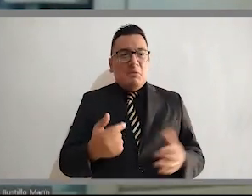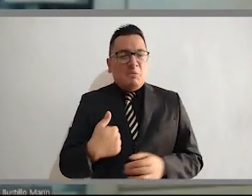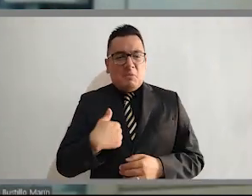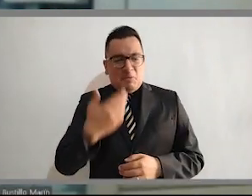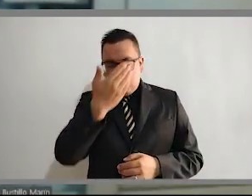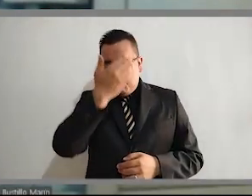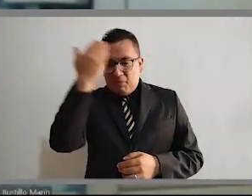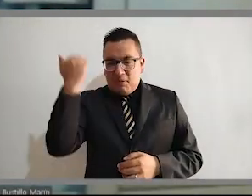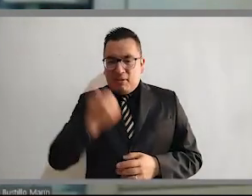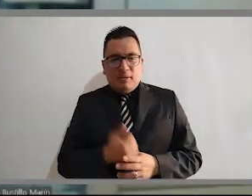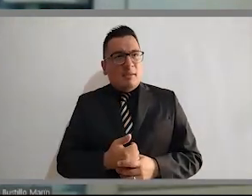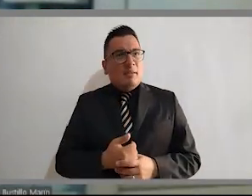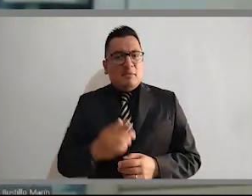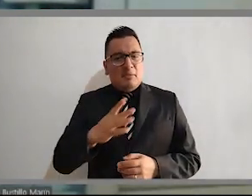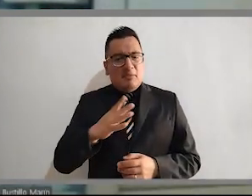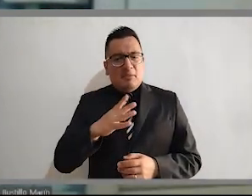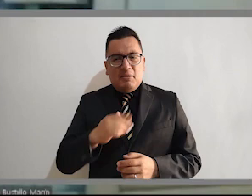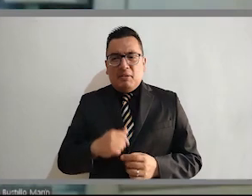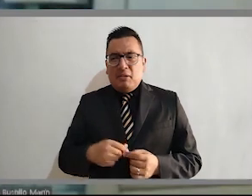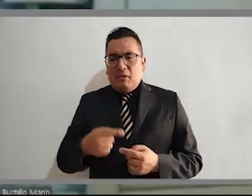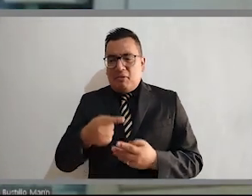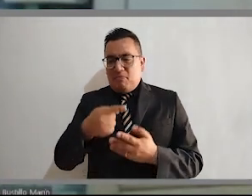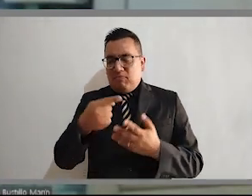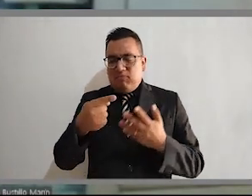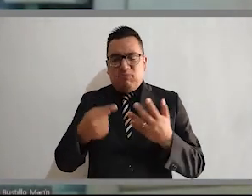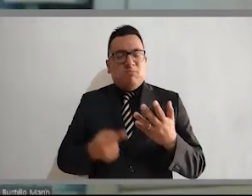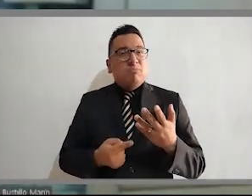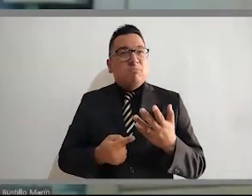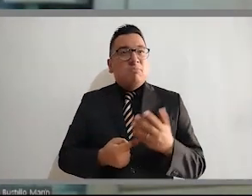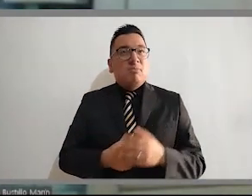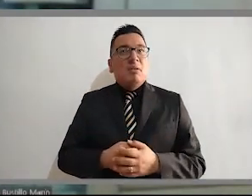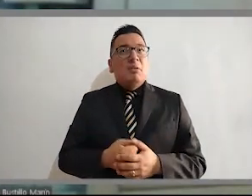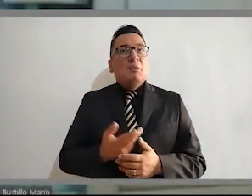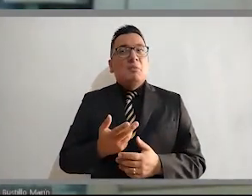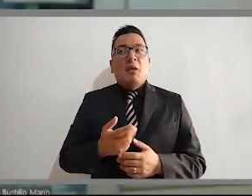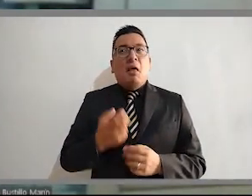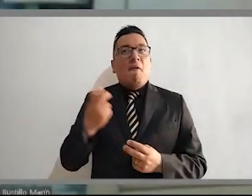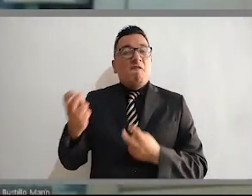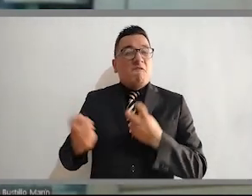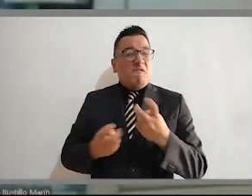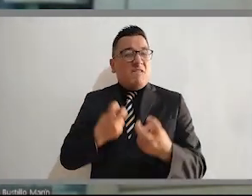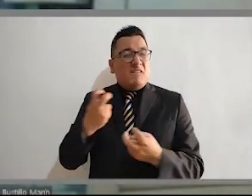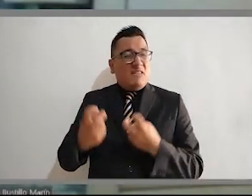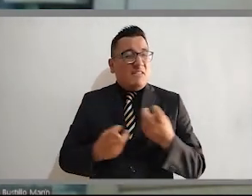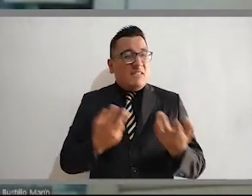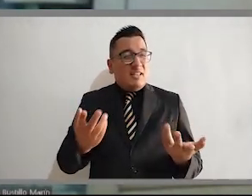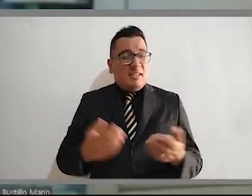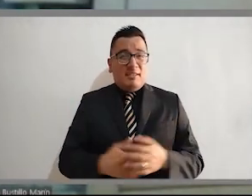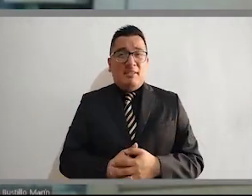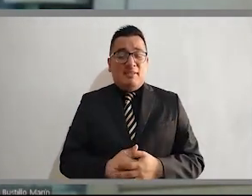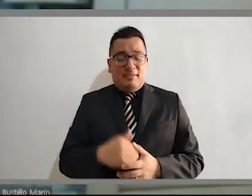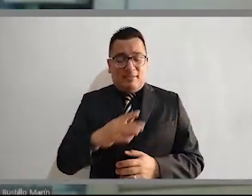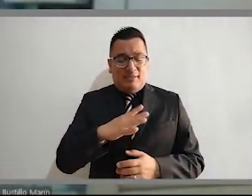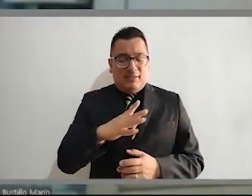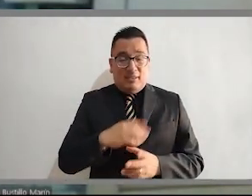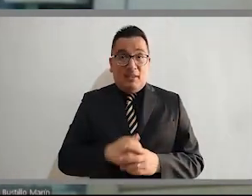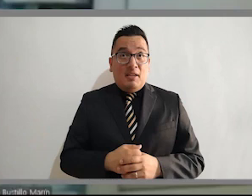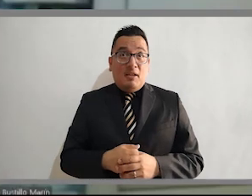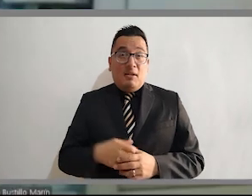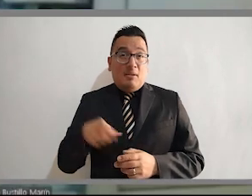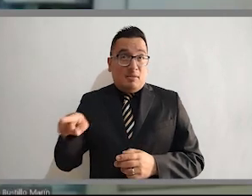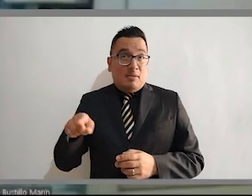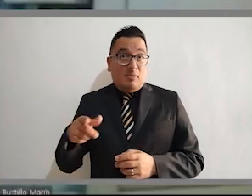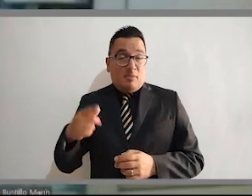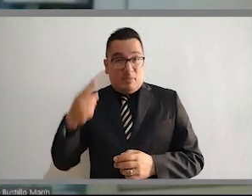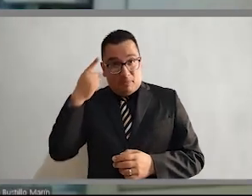fijado toda esta violencia simbólica que además no solo recibimos en la vida pública, sino en la vida